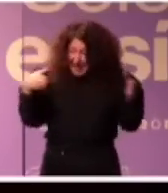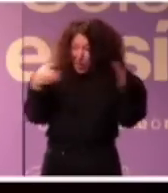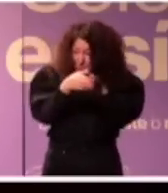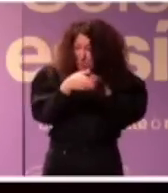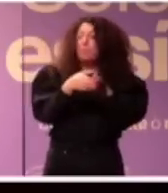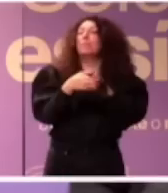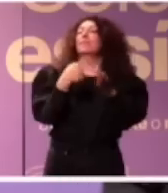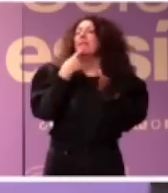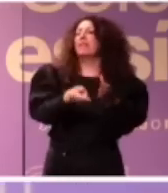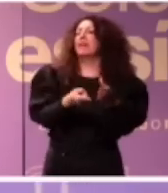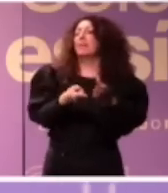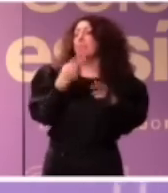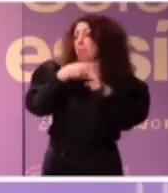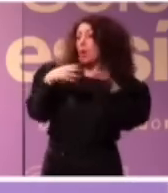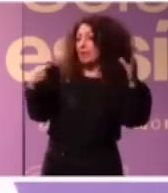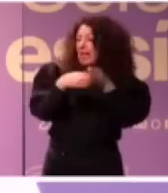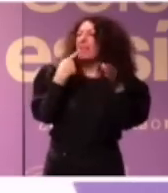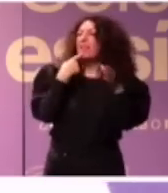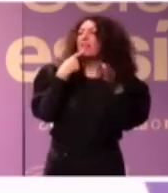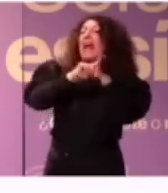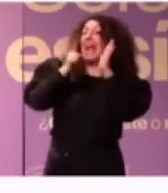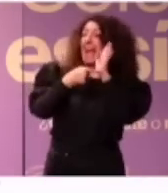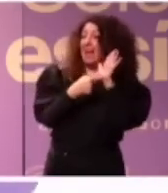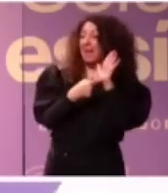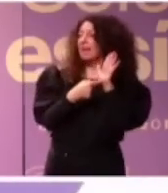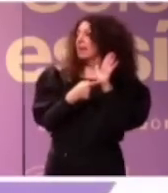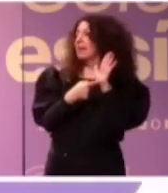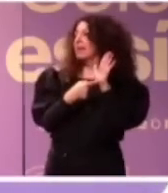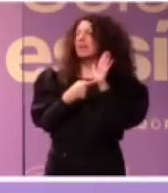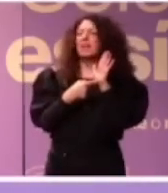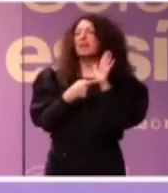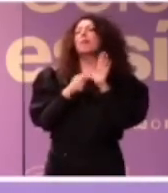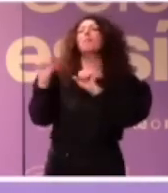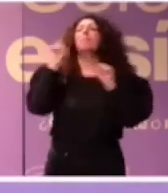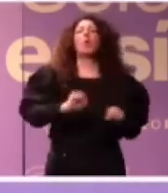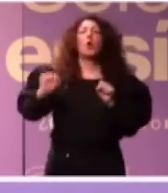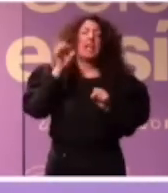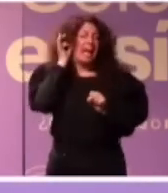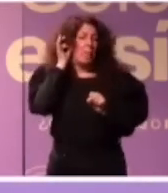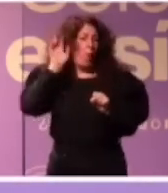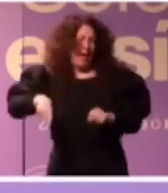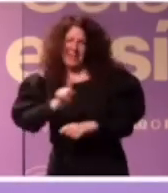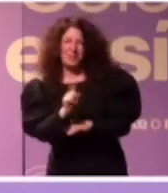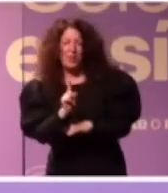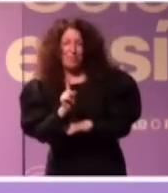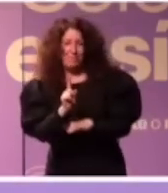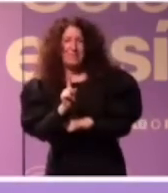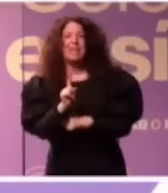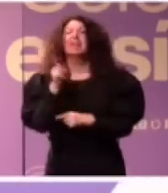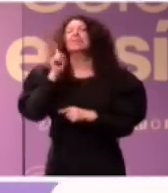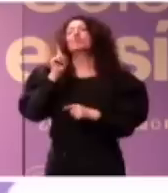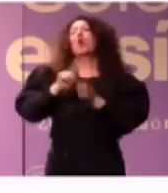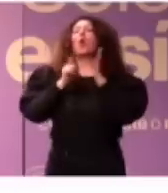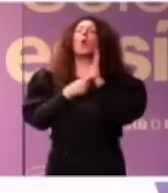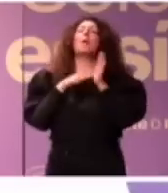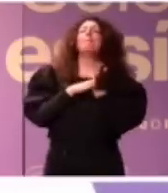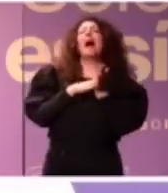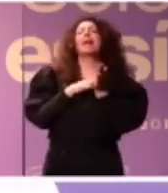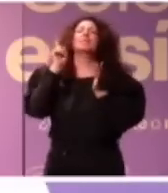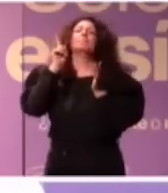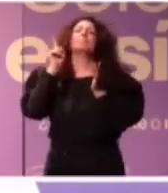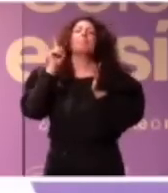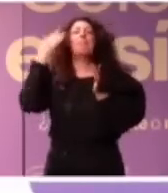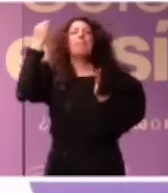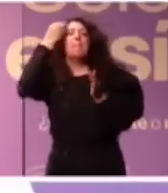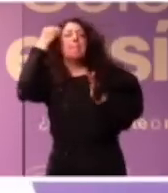decía que esta ley no iba a servir para proteger a las mujeres, sino solo para vulnerar la presunción de